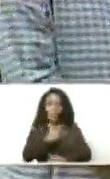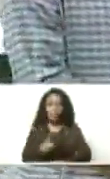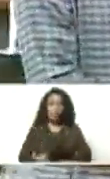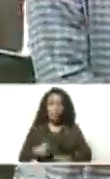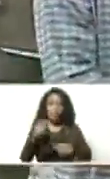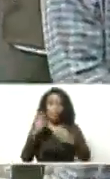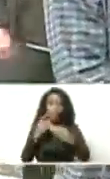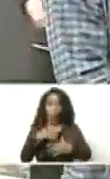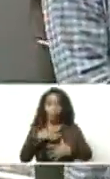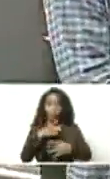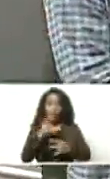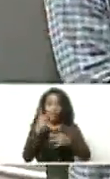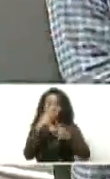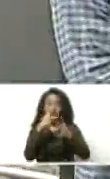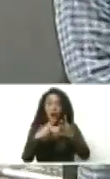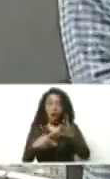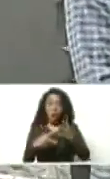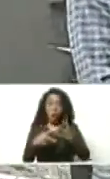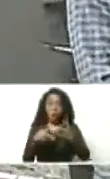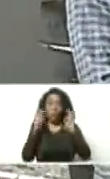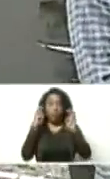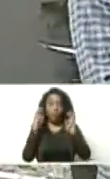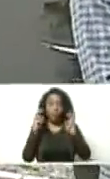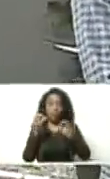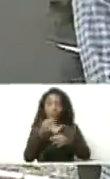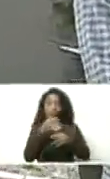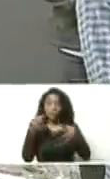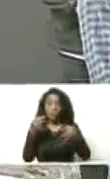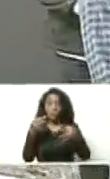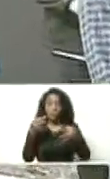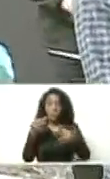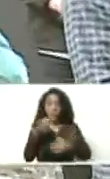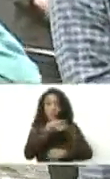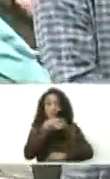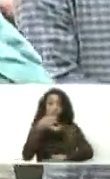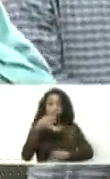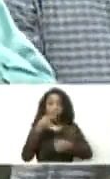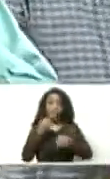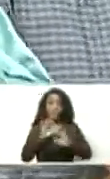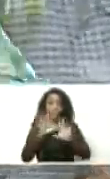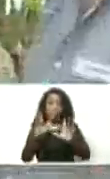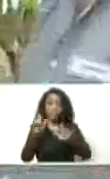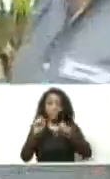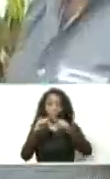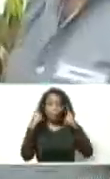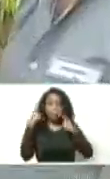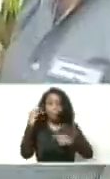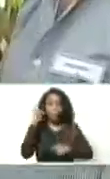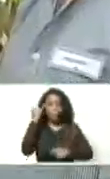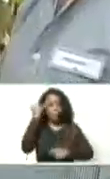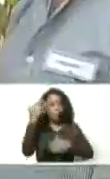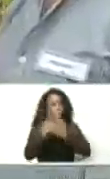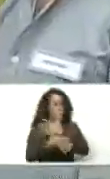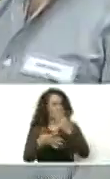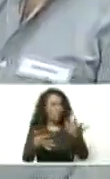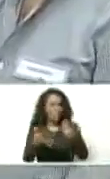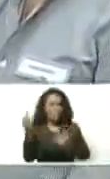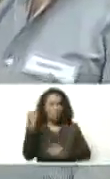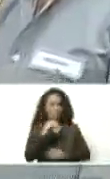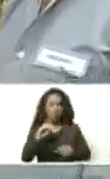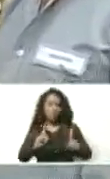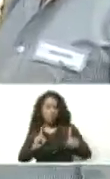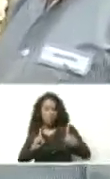Aquí tenemos toda una variedad de los ejes productivos. Tenemos producción de La Guaira. De La Guaira estamos trayendo, porque la idea es que mientras más